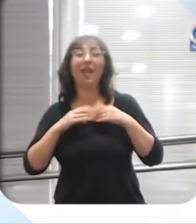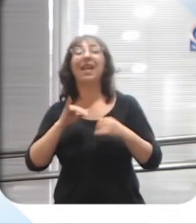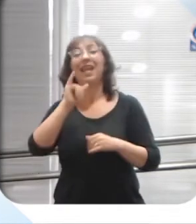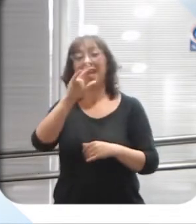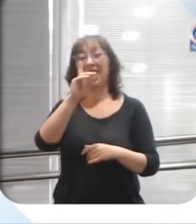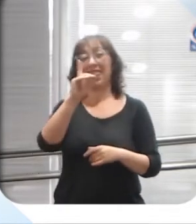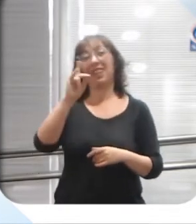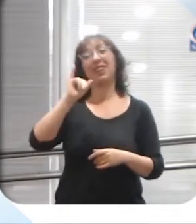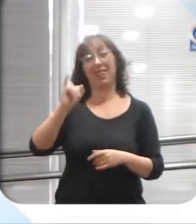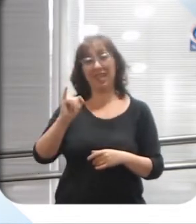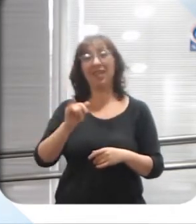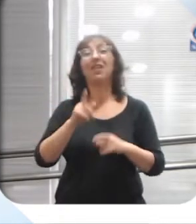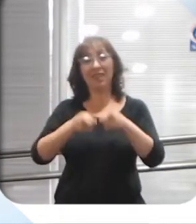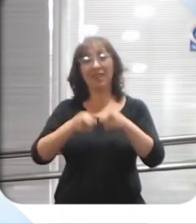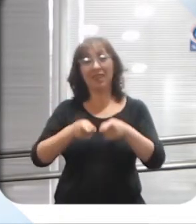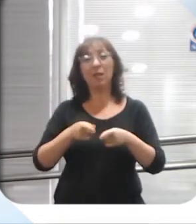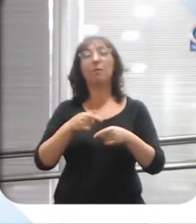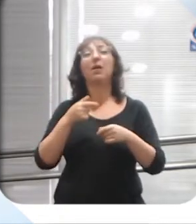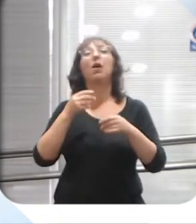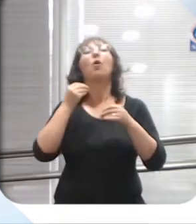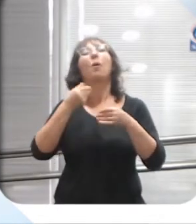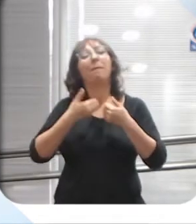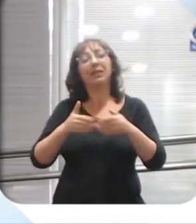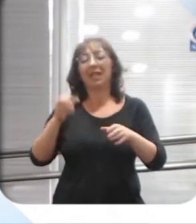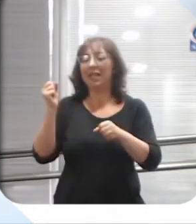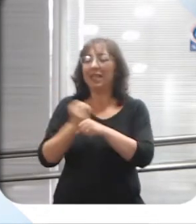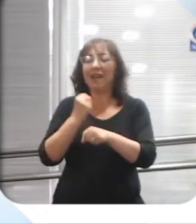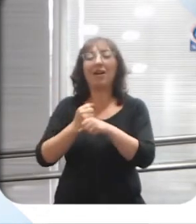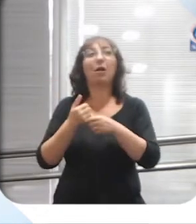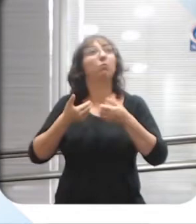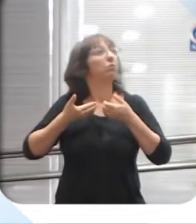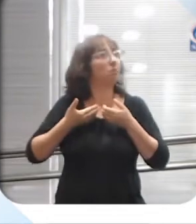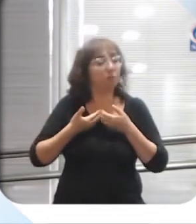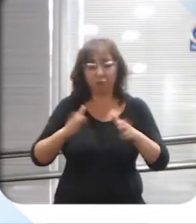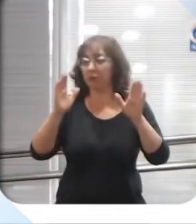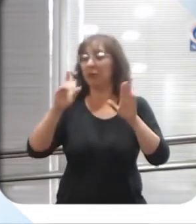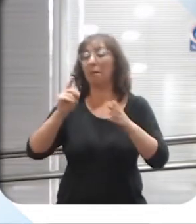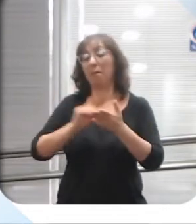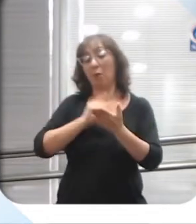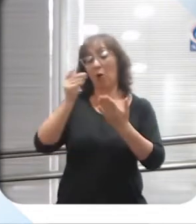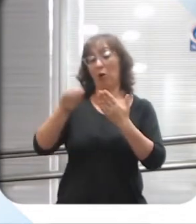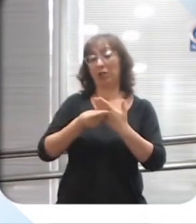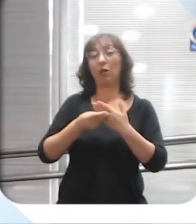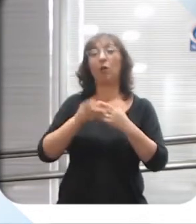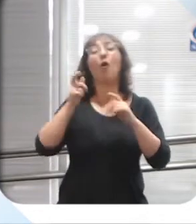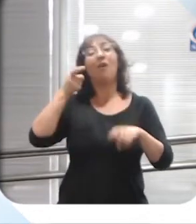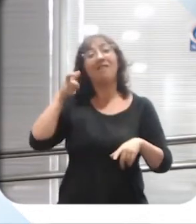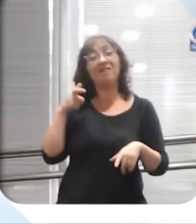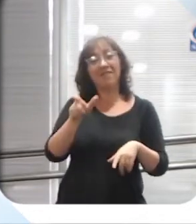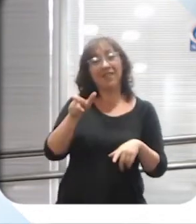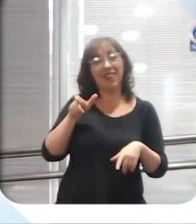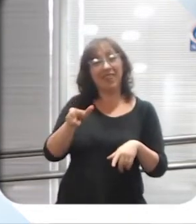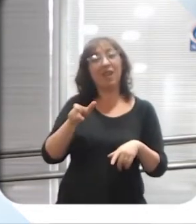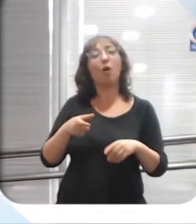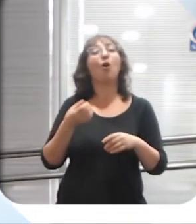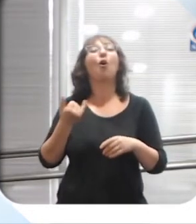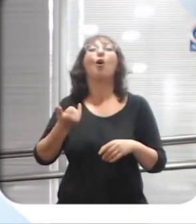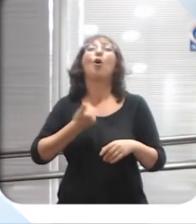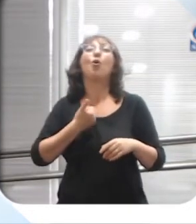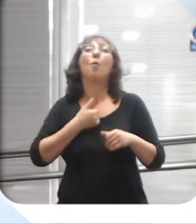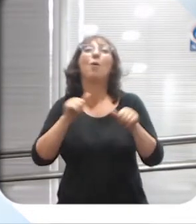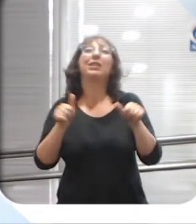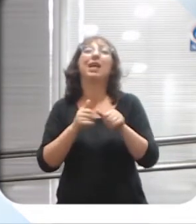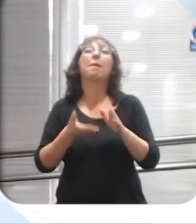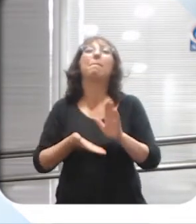IDI también, fue donde empezamos a trabajar a punto de partida de este proyecto que tuvimos con los videos, de cómo hacerlos